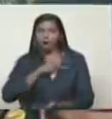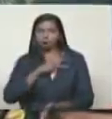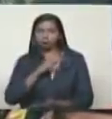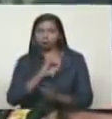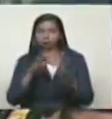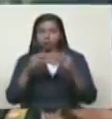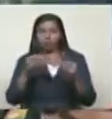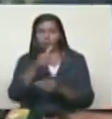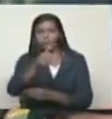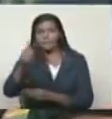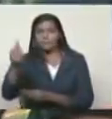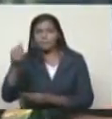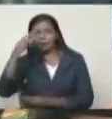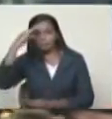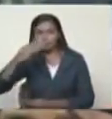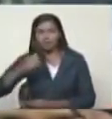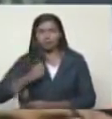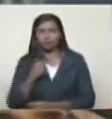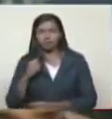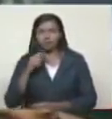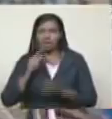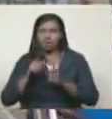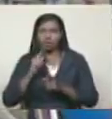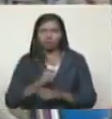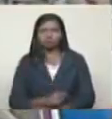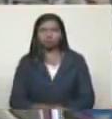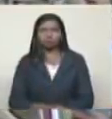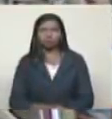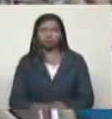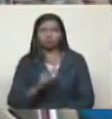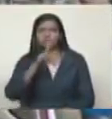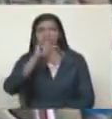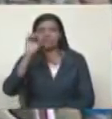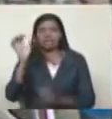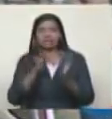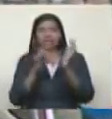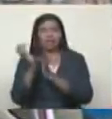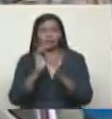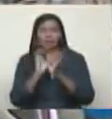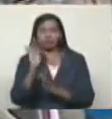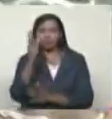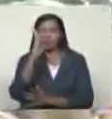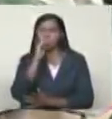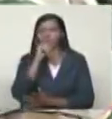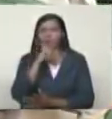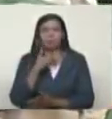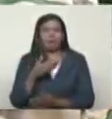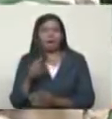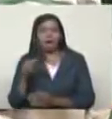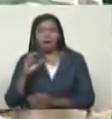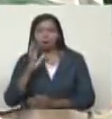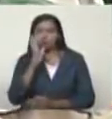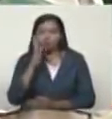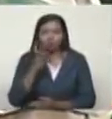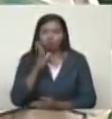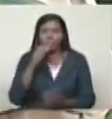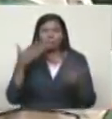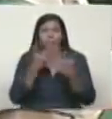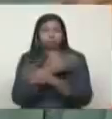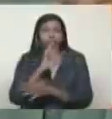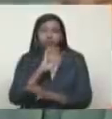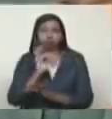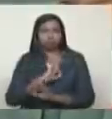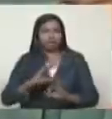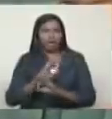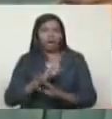a estos soldados, a estos policías, que el 30 de abril no dudaron, no vacilaron ni un segundo para